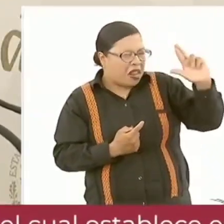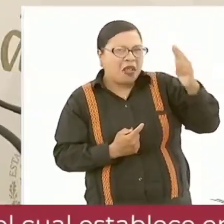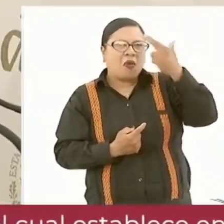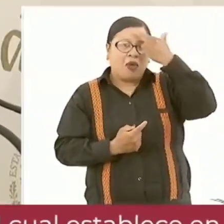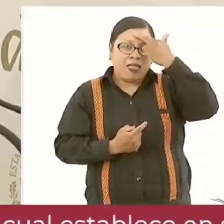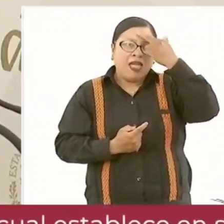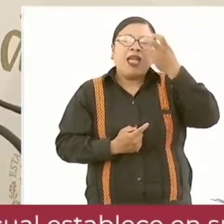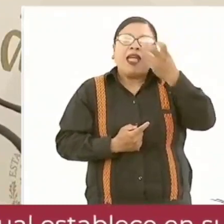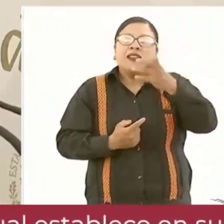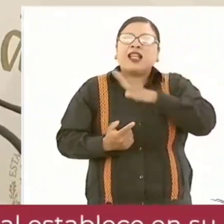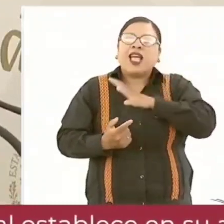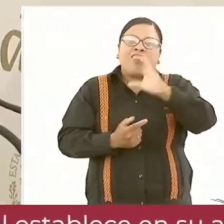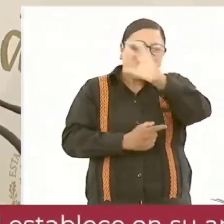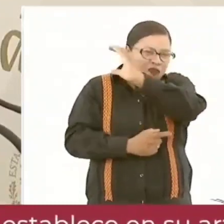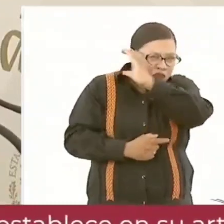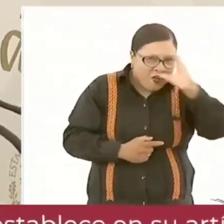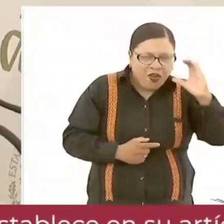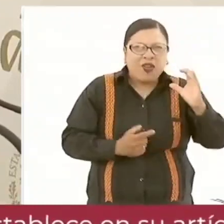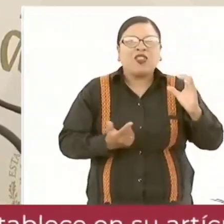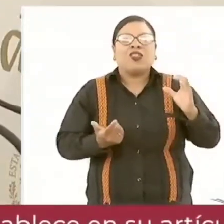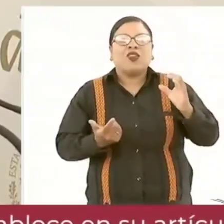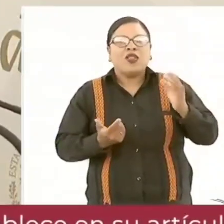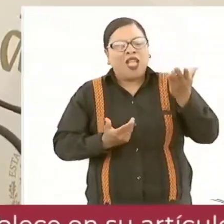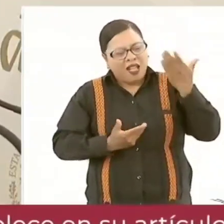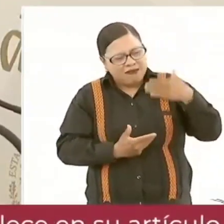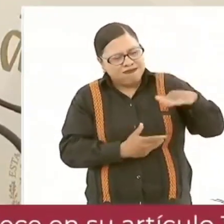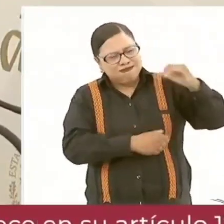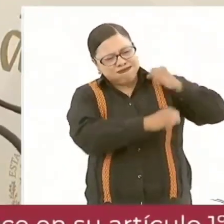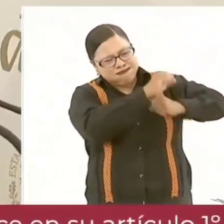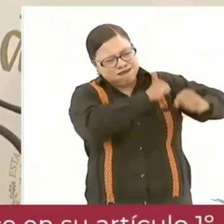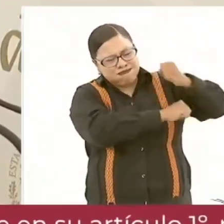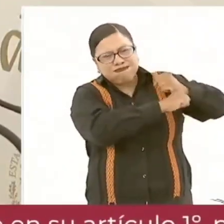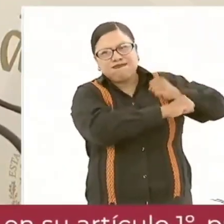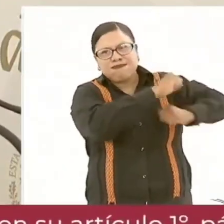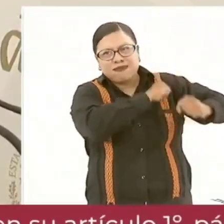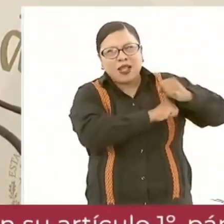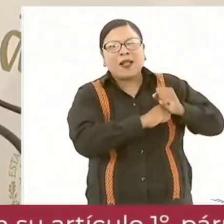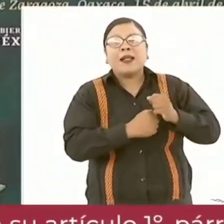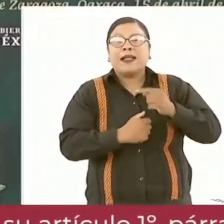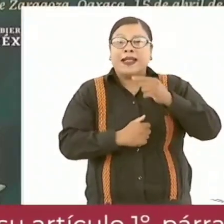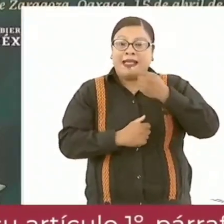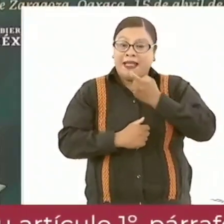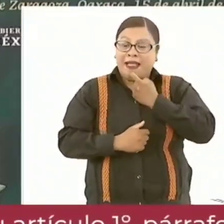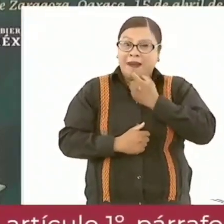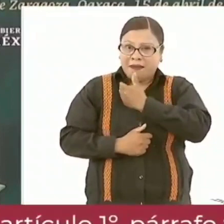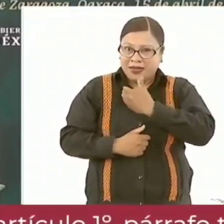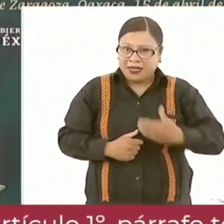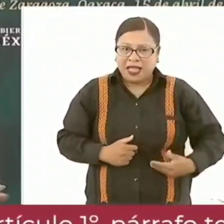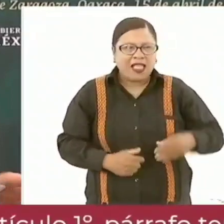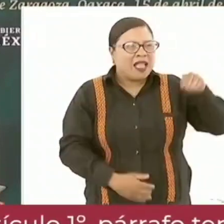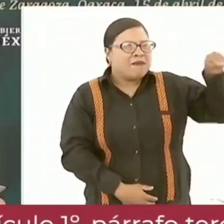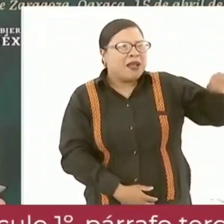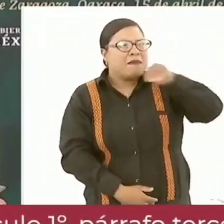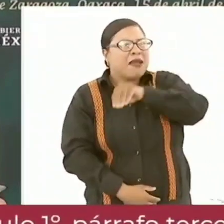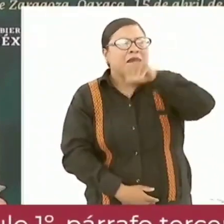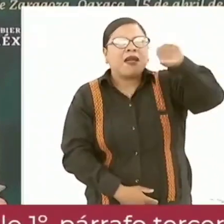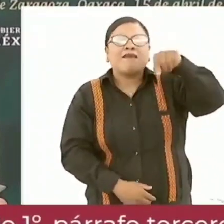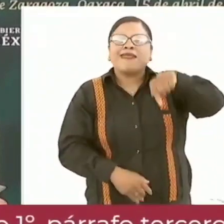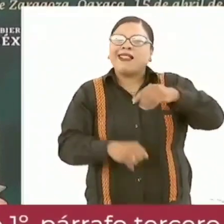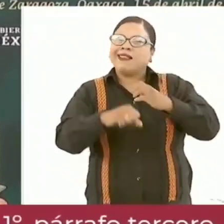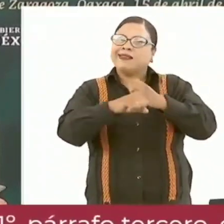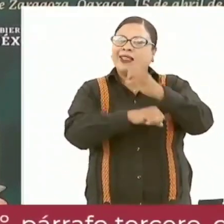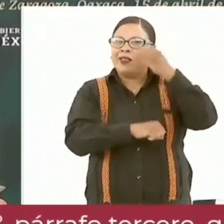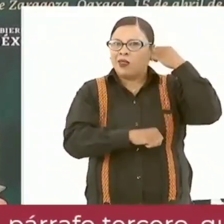muestran fotografías de aquellos años en los que usted recorrió todo nuestro estado. Y